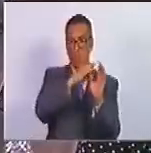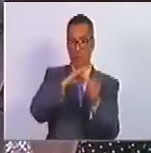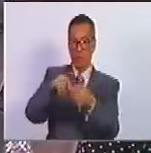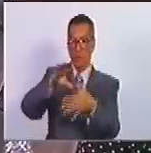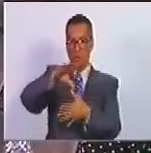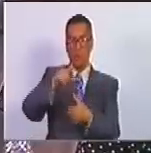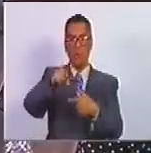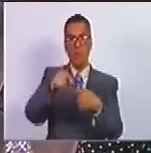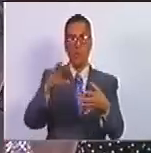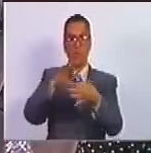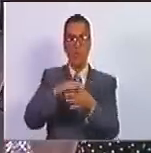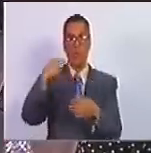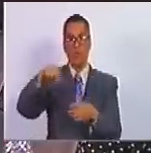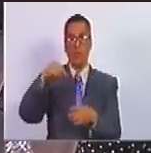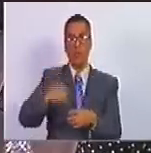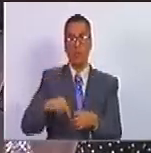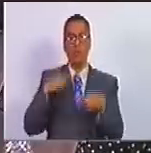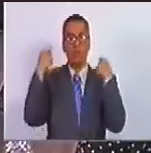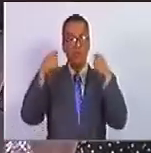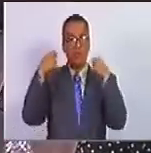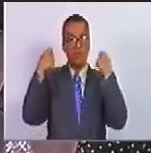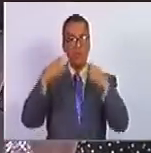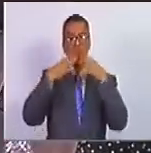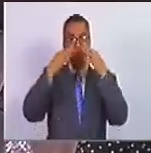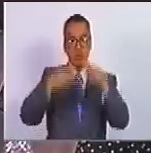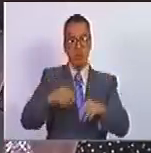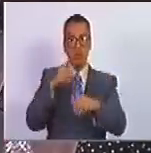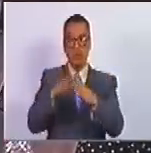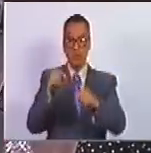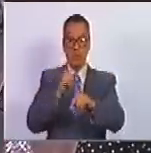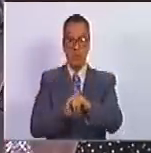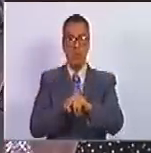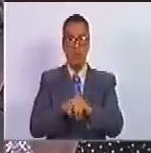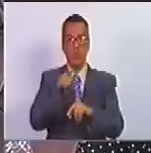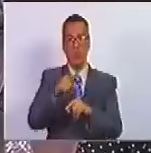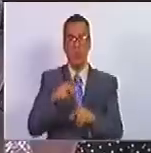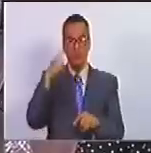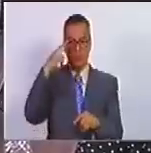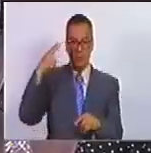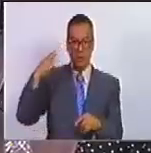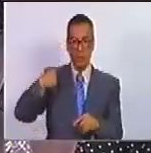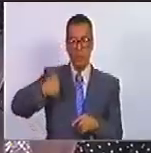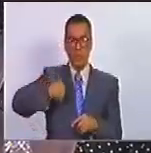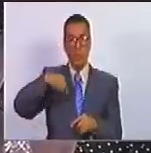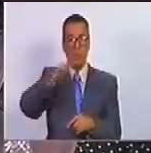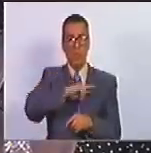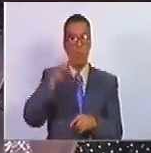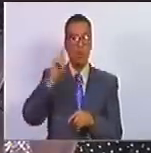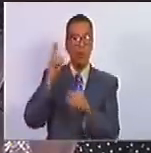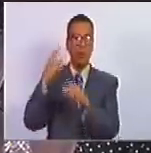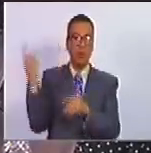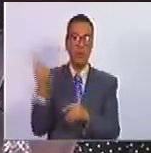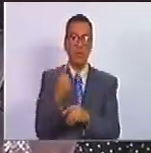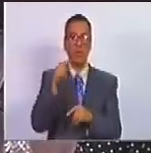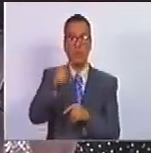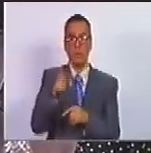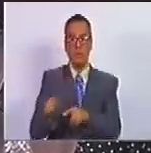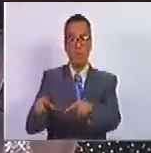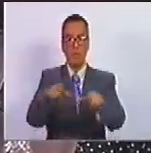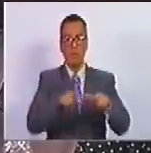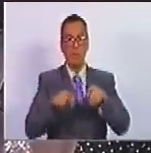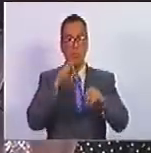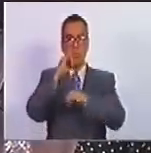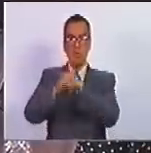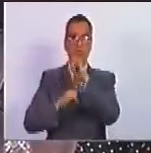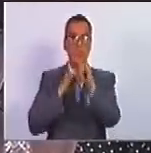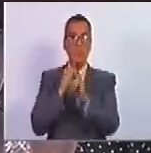América Latina como su aliado natural. Celebramos definitivamente esta situación y nos enorgullecemos de que Venezuela haya regresado a estos escenarios